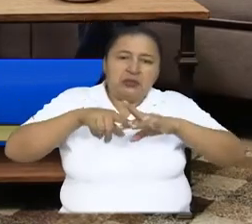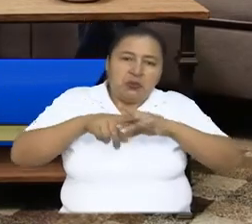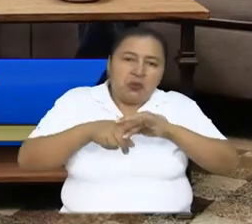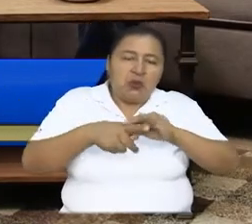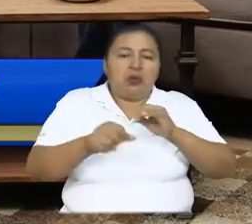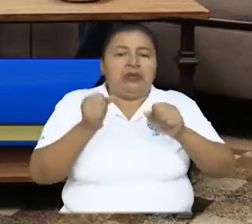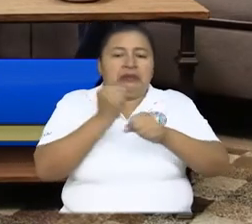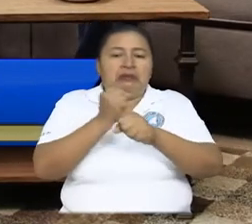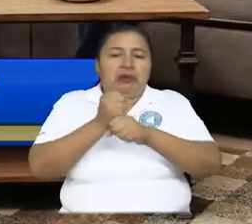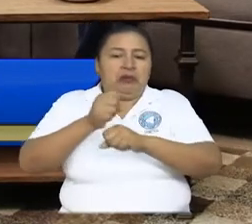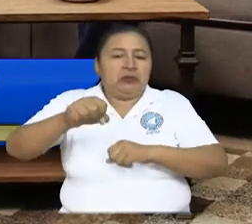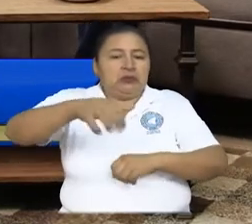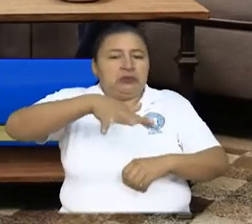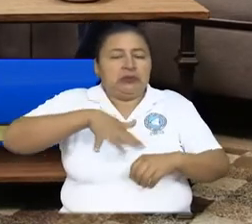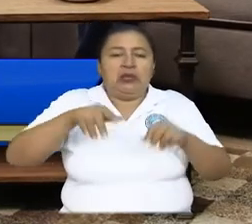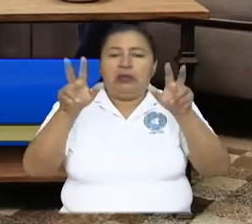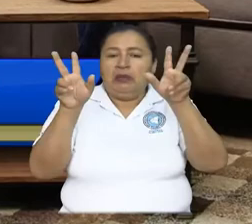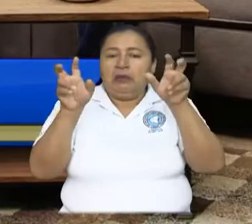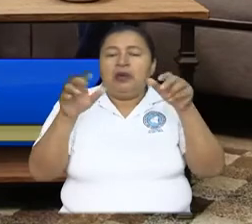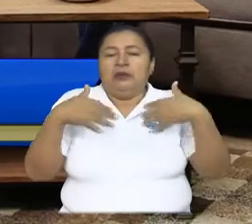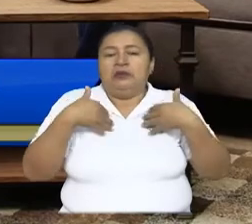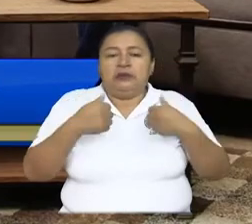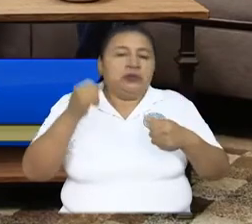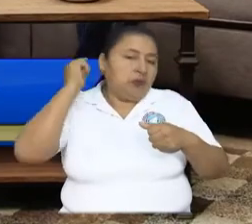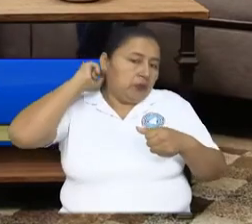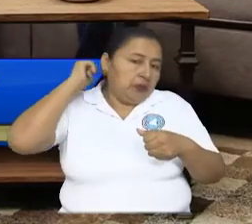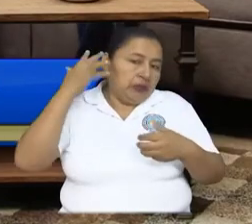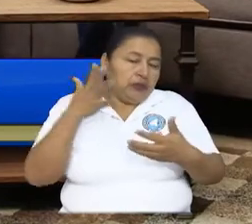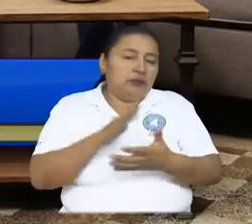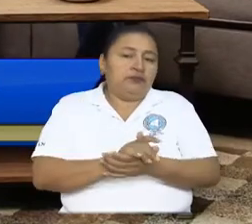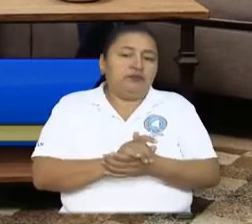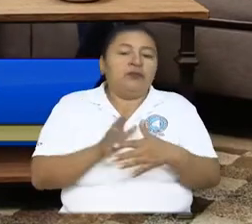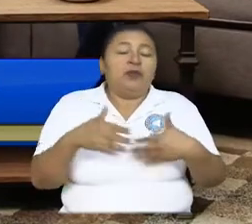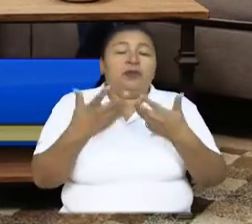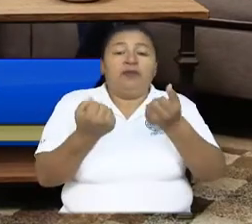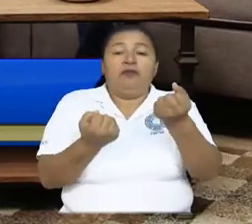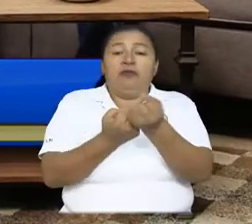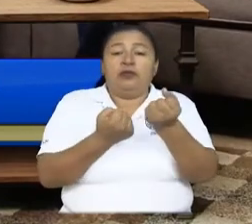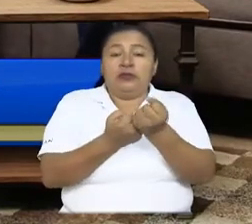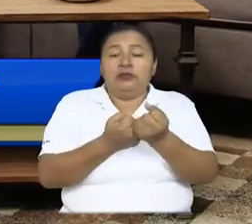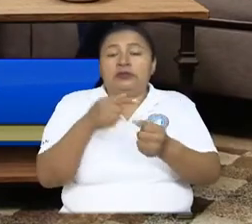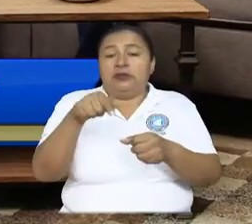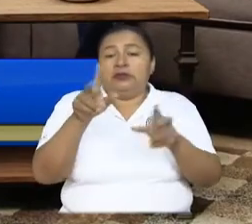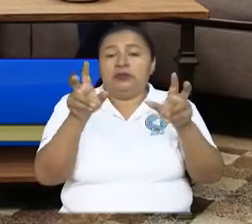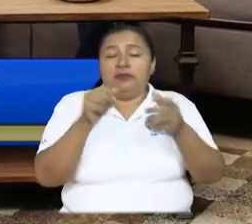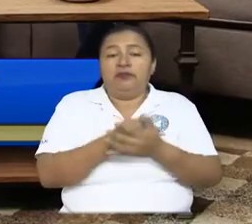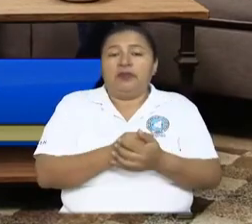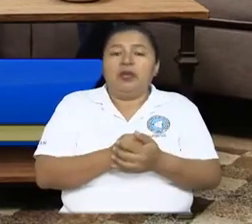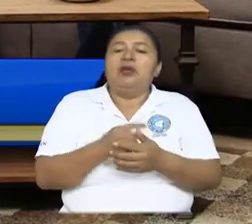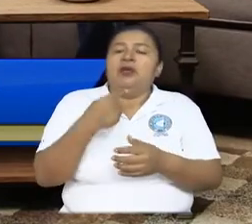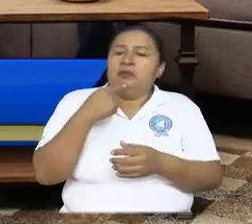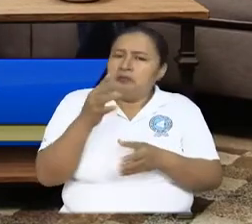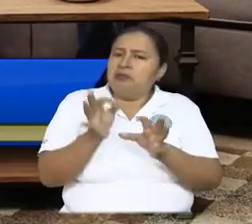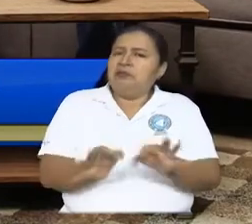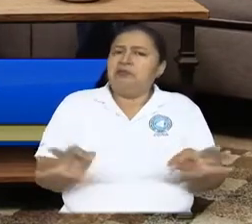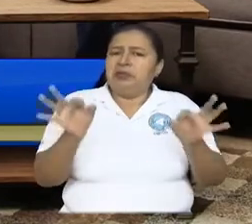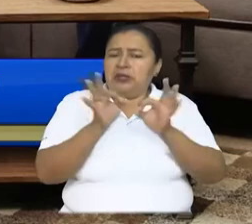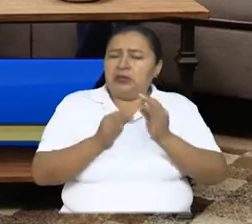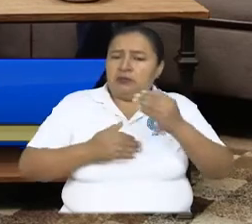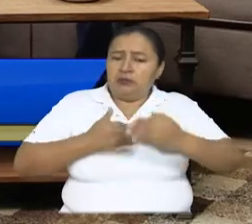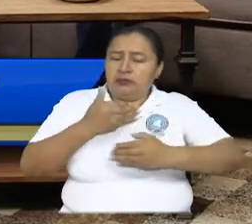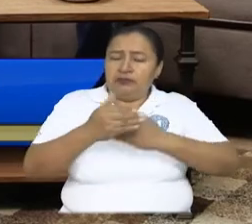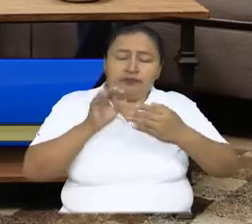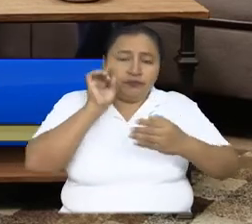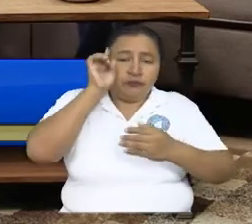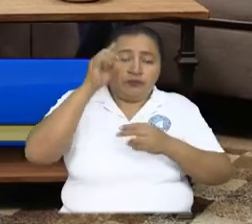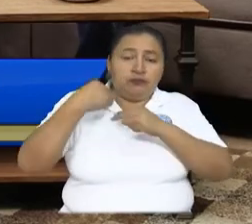sociales sobre el tema precisamente salud mental para fortalecer este tema pues es muy vital también dentro del proceso de desarrollo